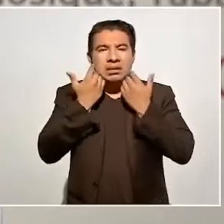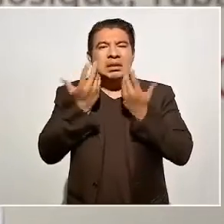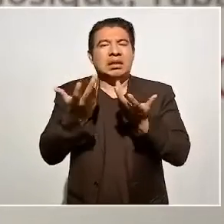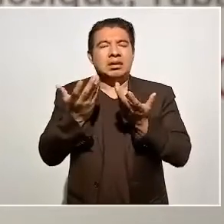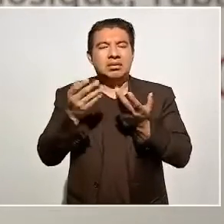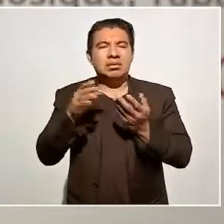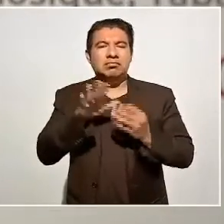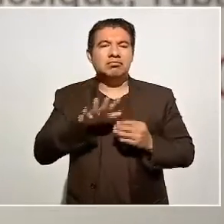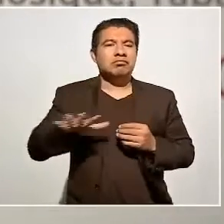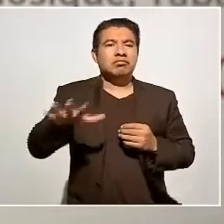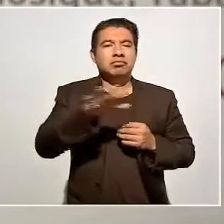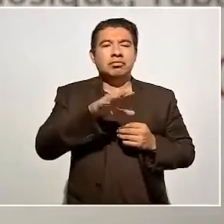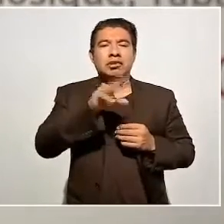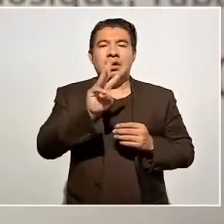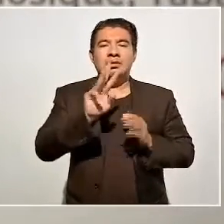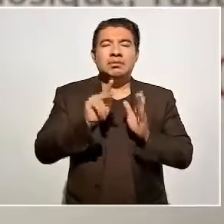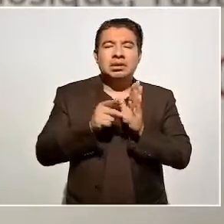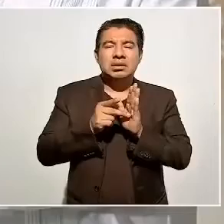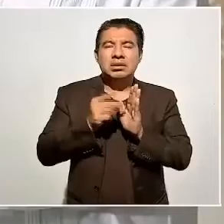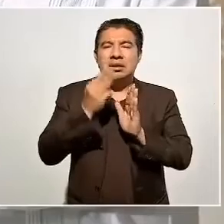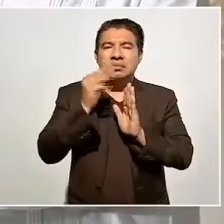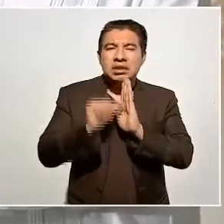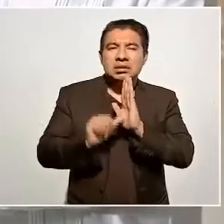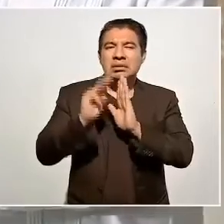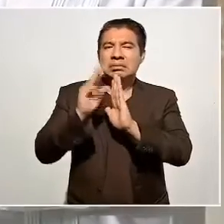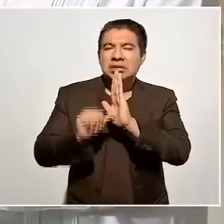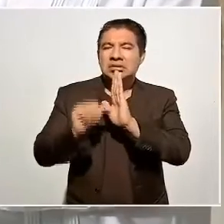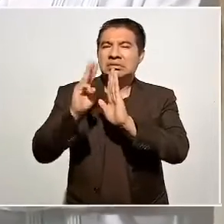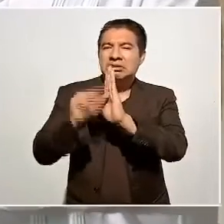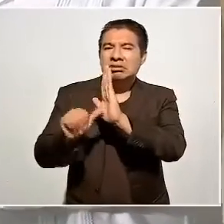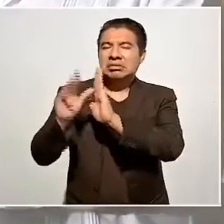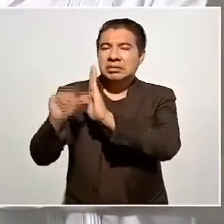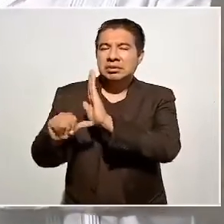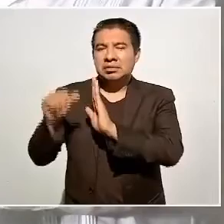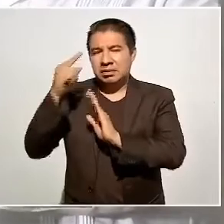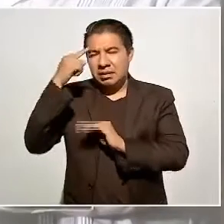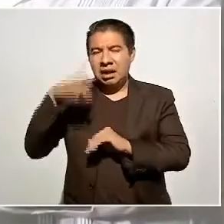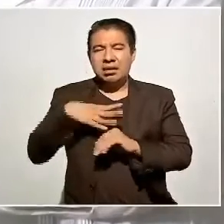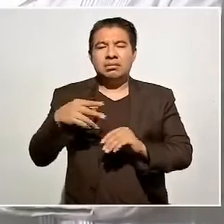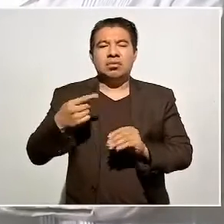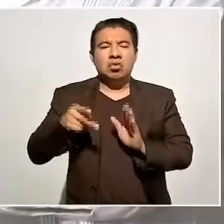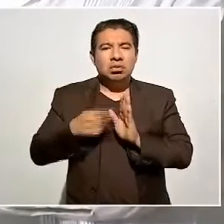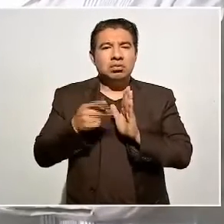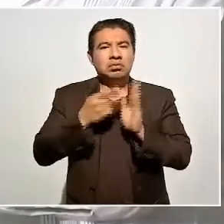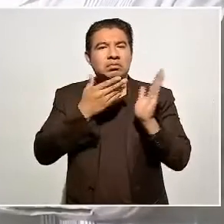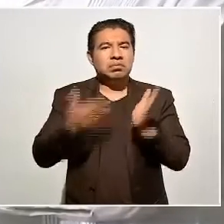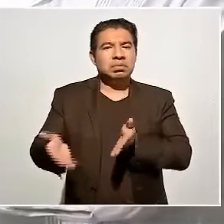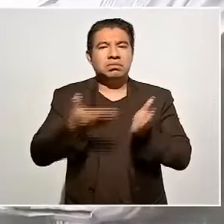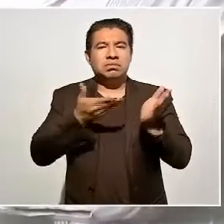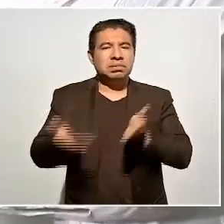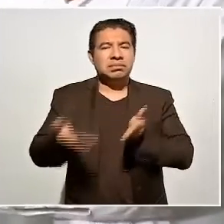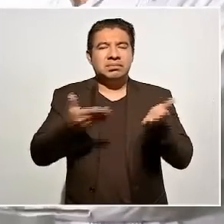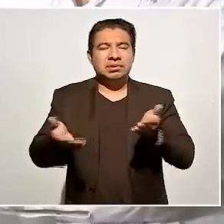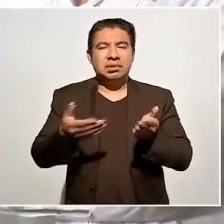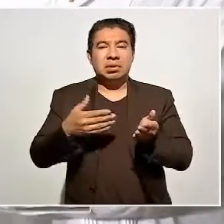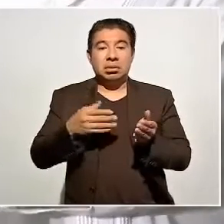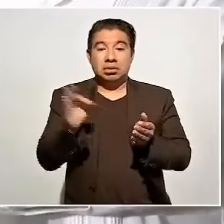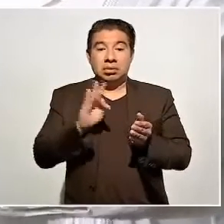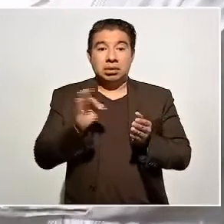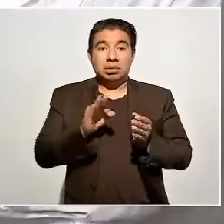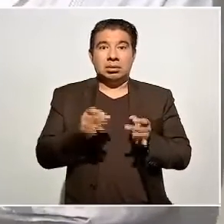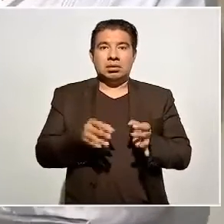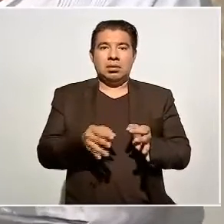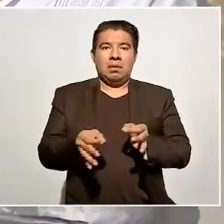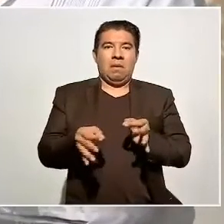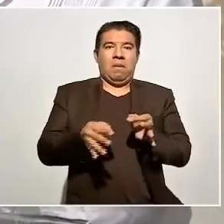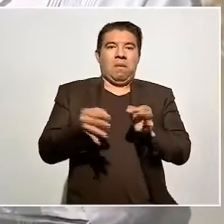espero que sea cada 3 meses. Si nos atrasamos, voy a estar cada 2